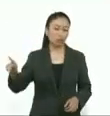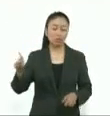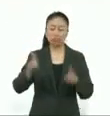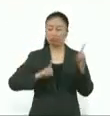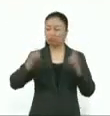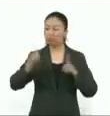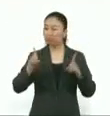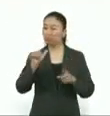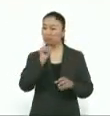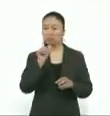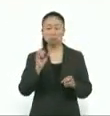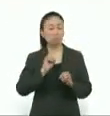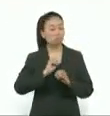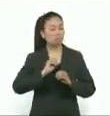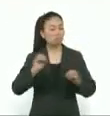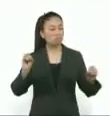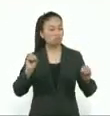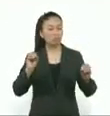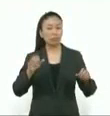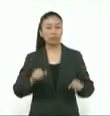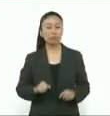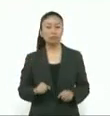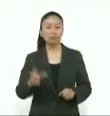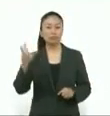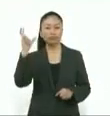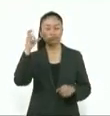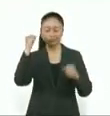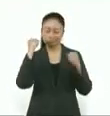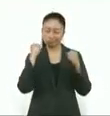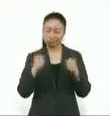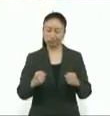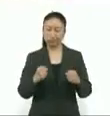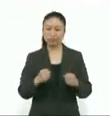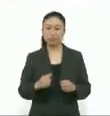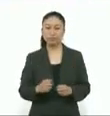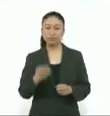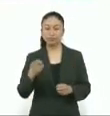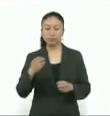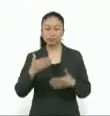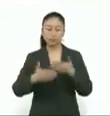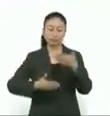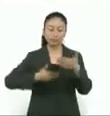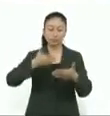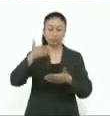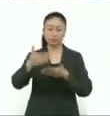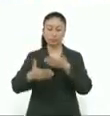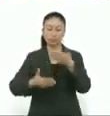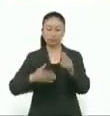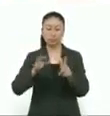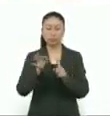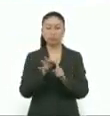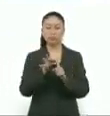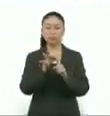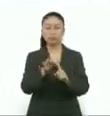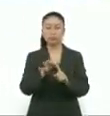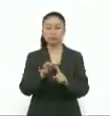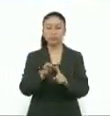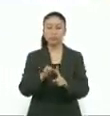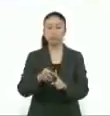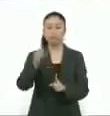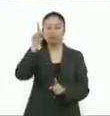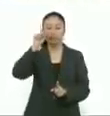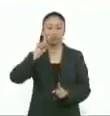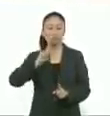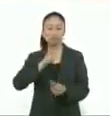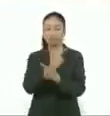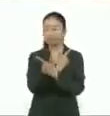compañeras, y que se escuche fuerte y claro, este proceso que encabezamos es por la liberación femenina.